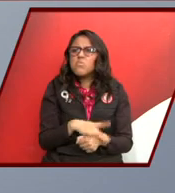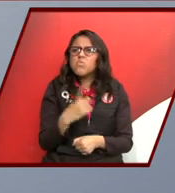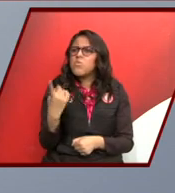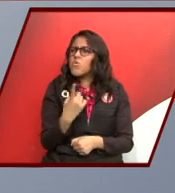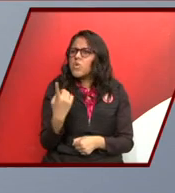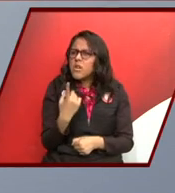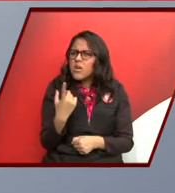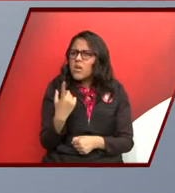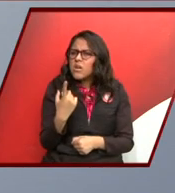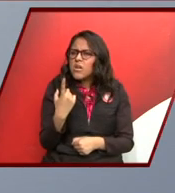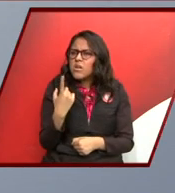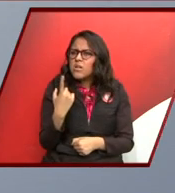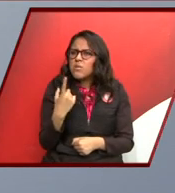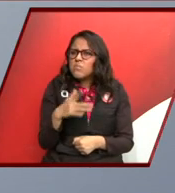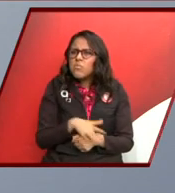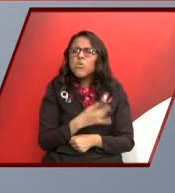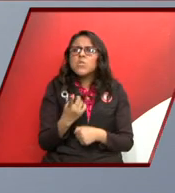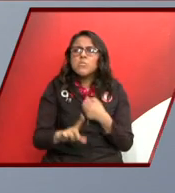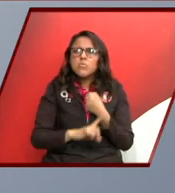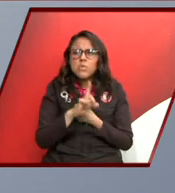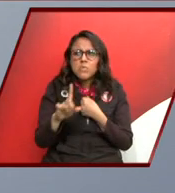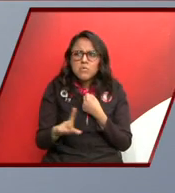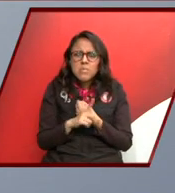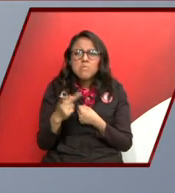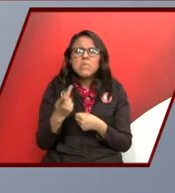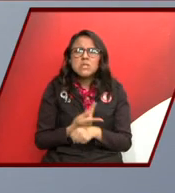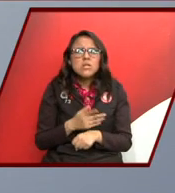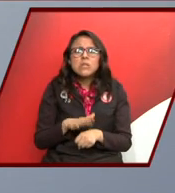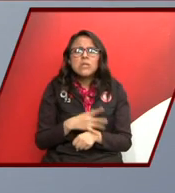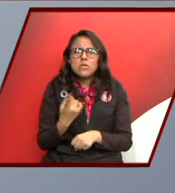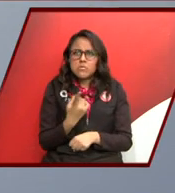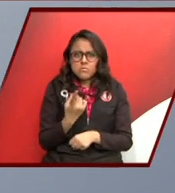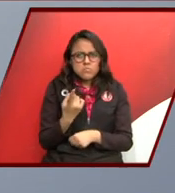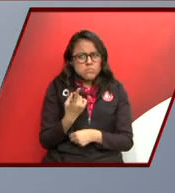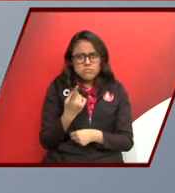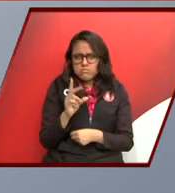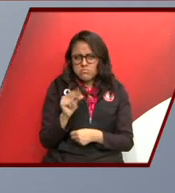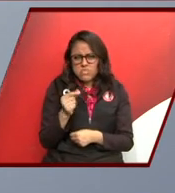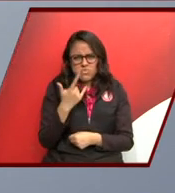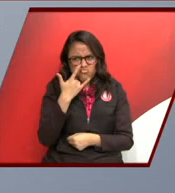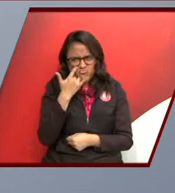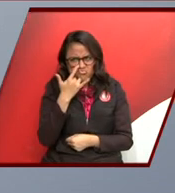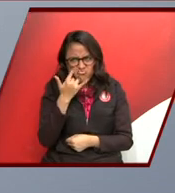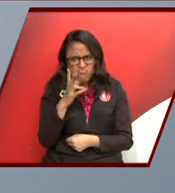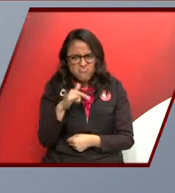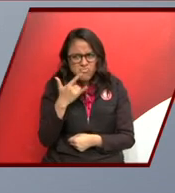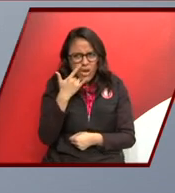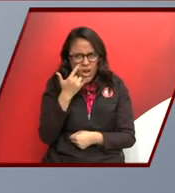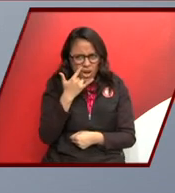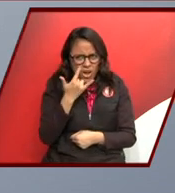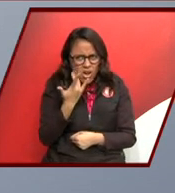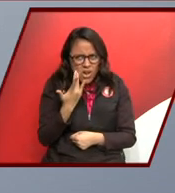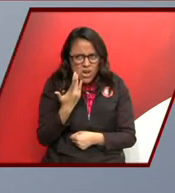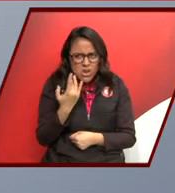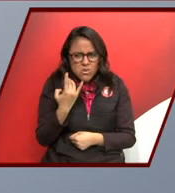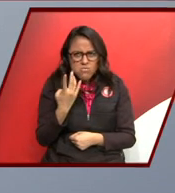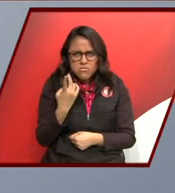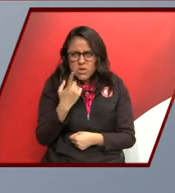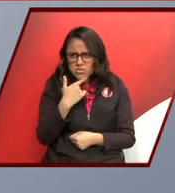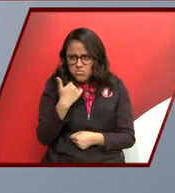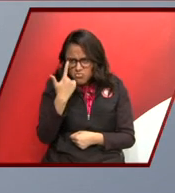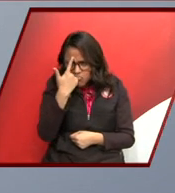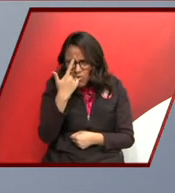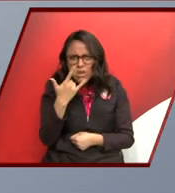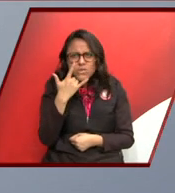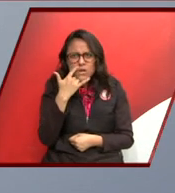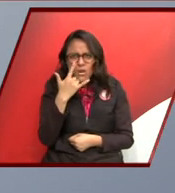y el fundamento por el cual se estaba haciendo ese operativo. Nos pareció muy raro que en unas cuantas horas